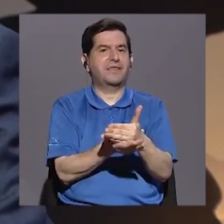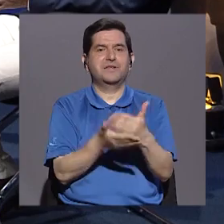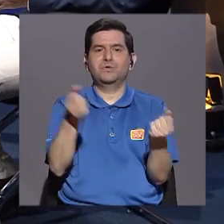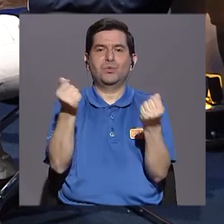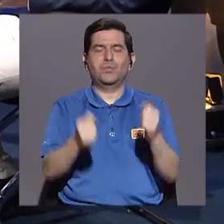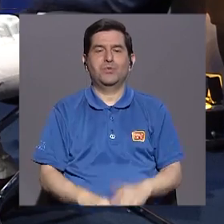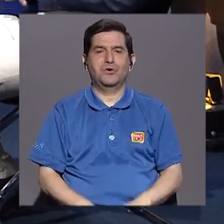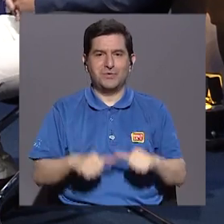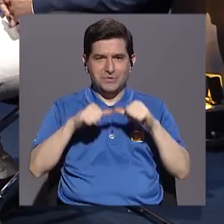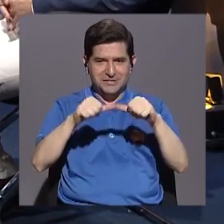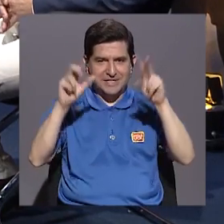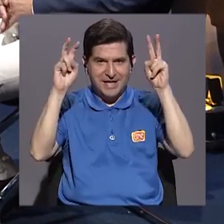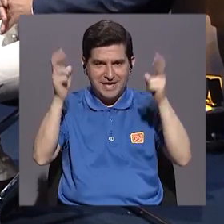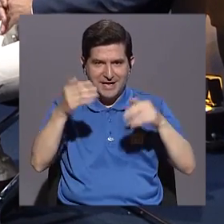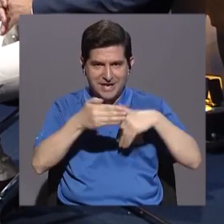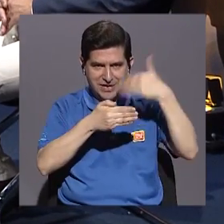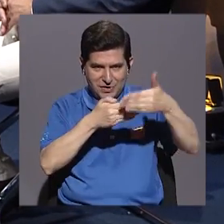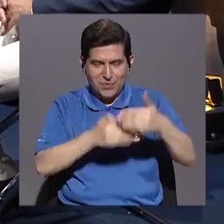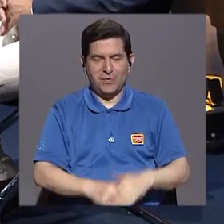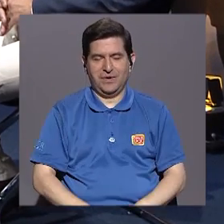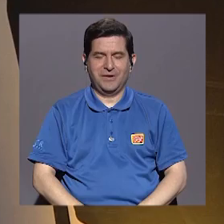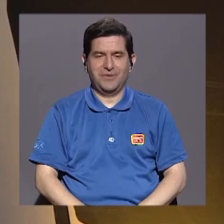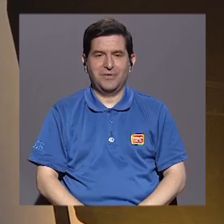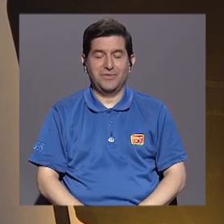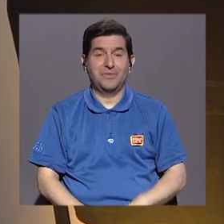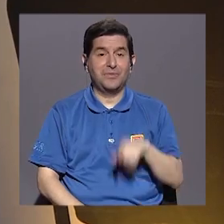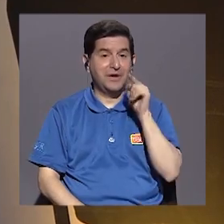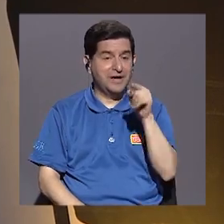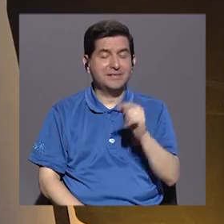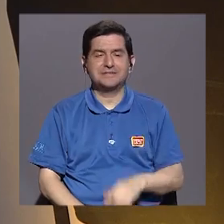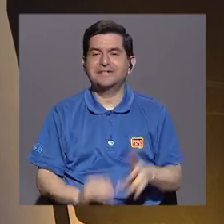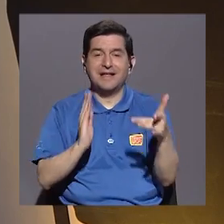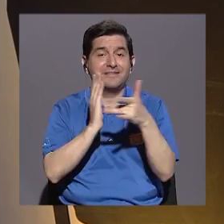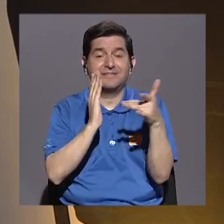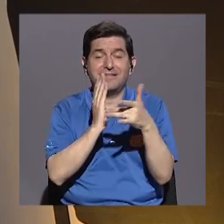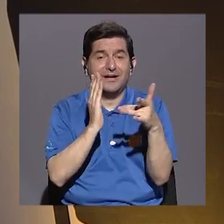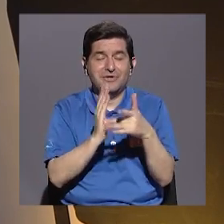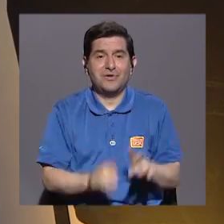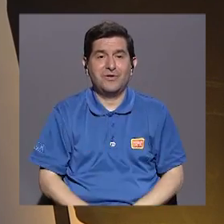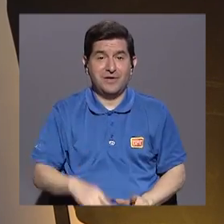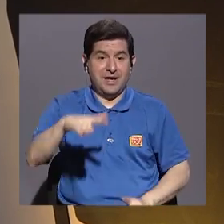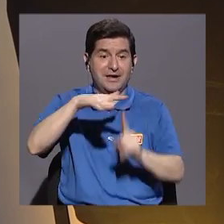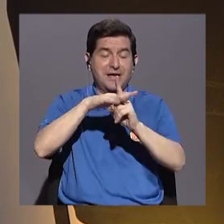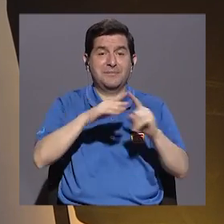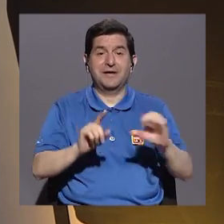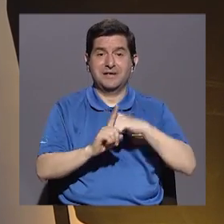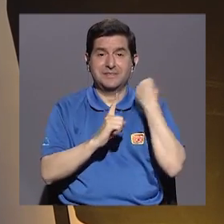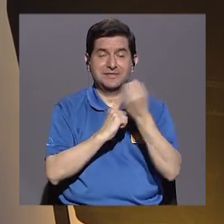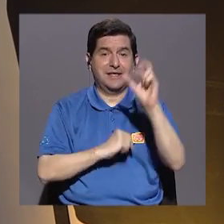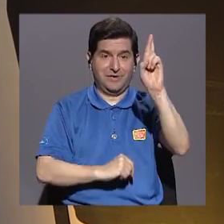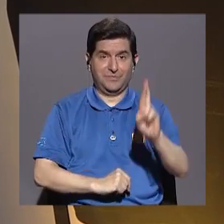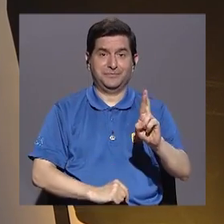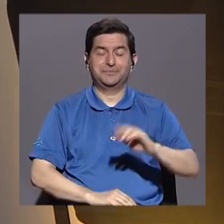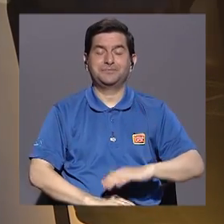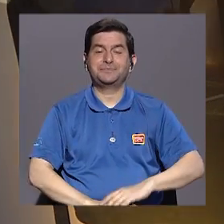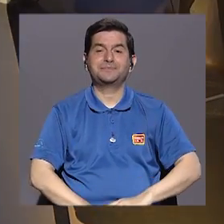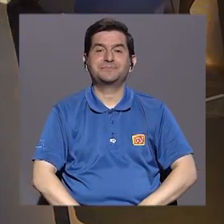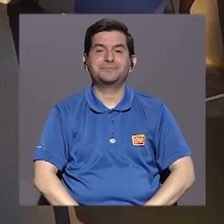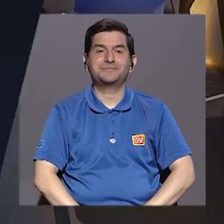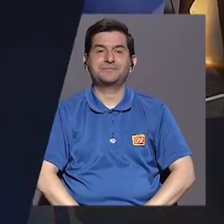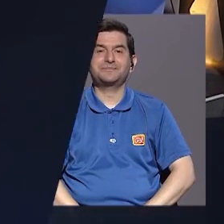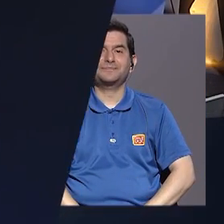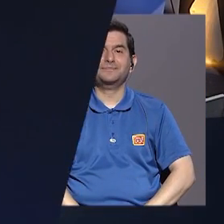bueno vamos a seguir con este tema volvemos en un instante con esta tecnología deductiva en la sociedad costarricense